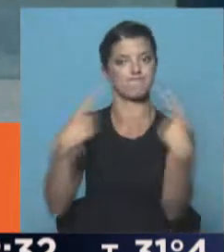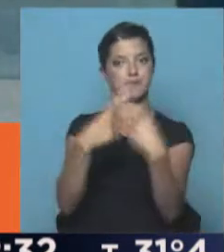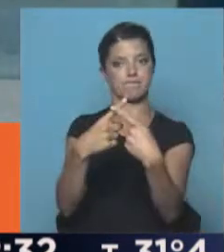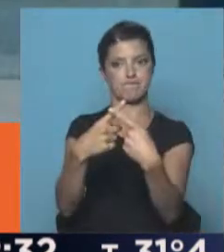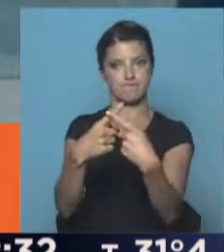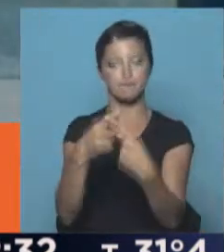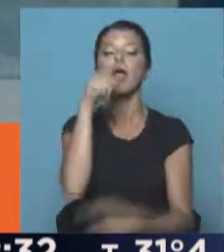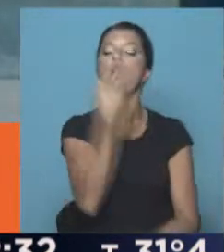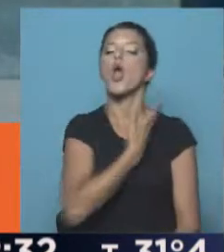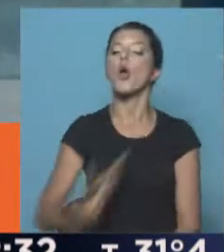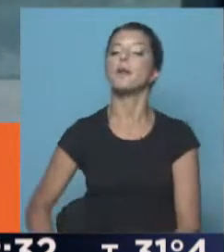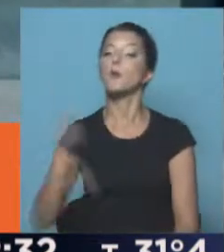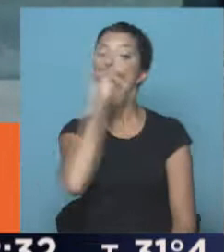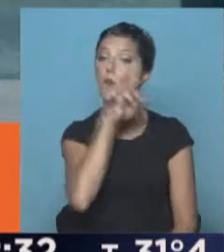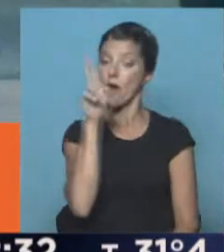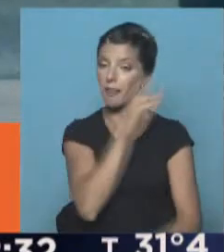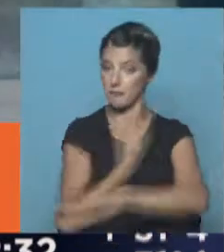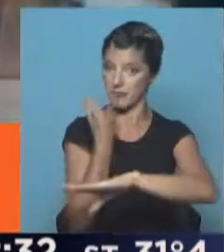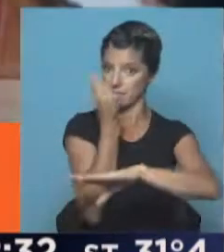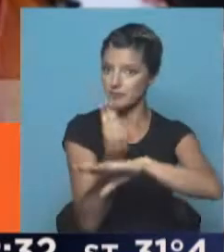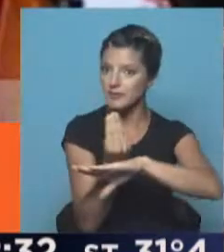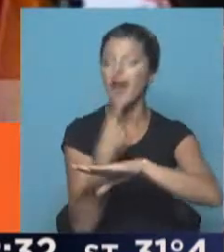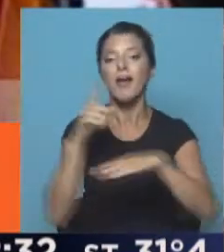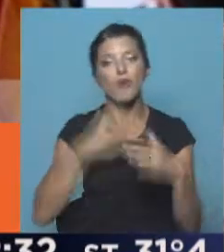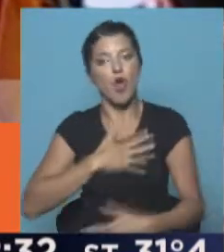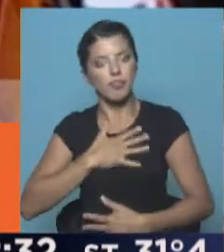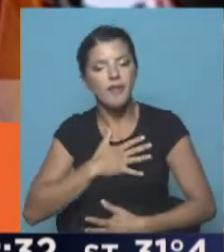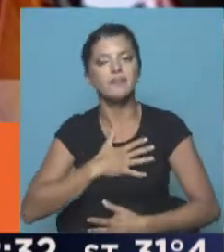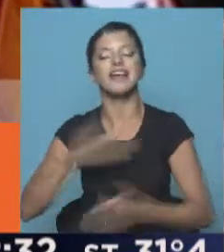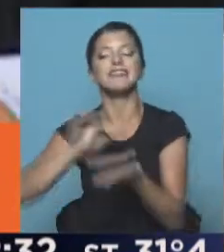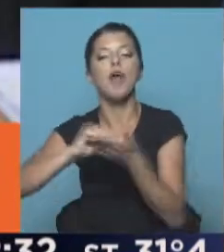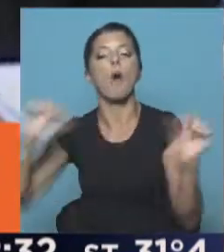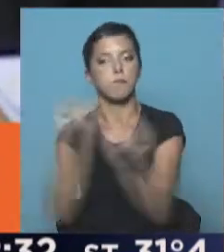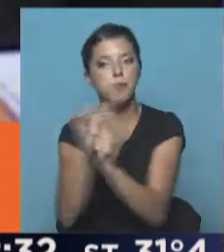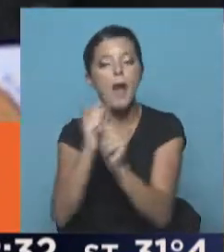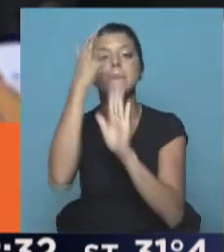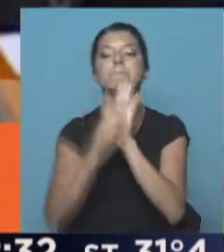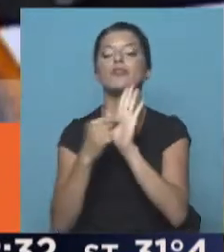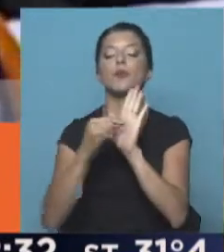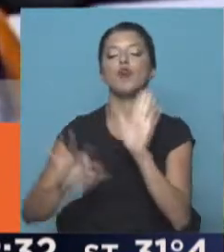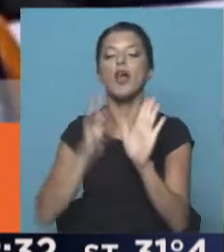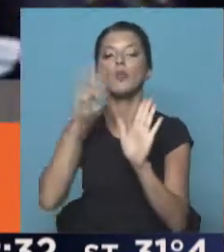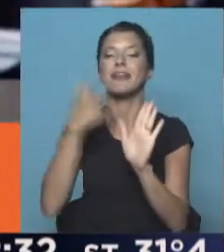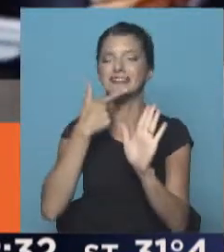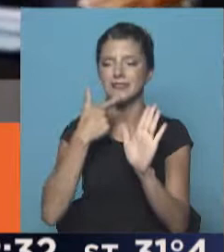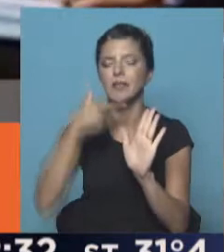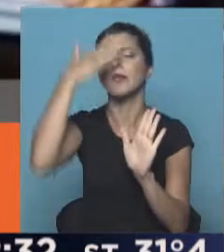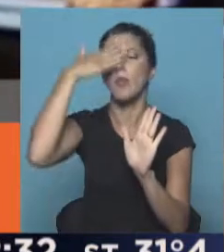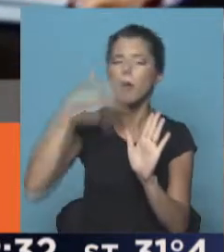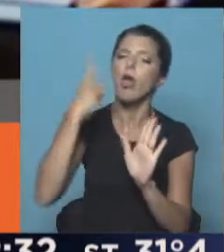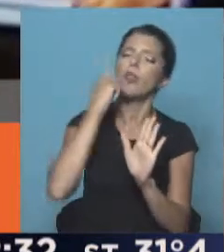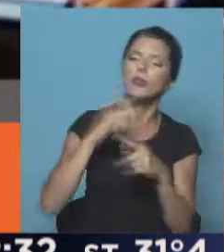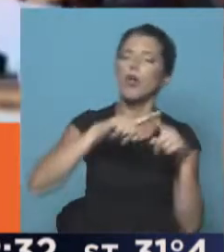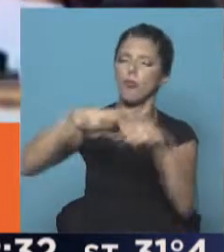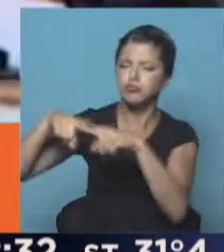celebró públicamente que el senado aprobara el presupuesto 2017 luego de intensos días de discusión y discrepancias